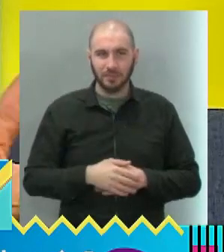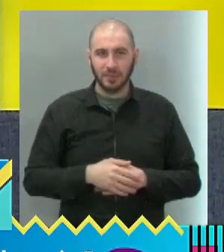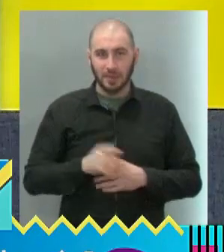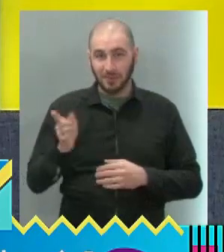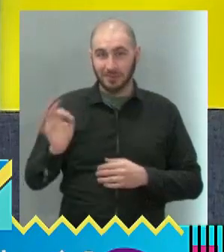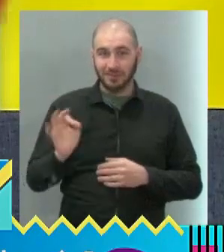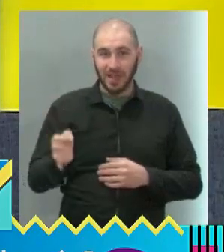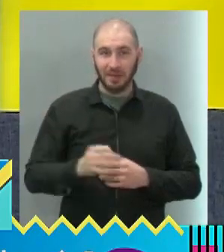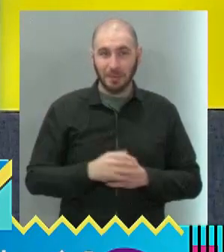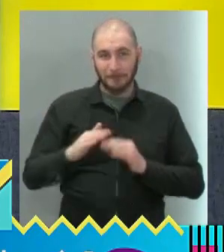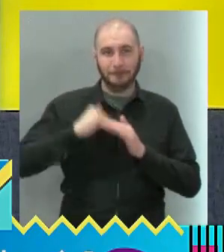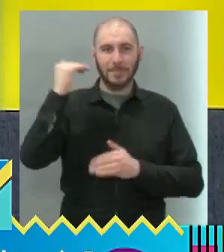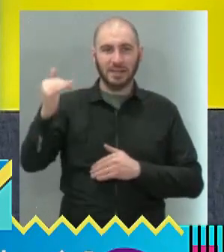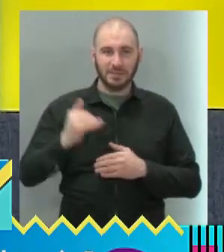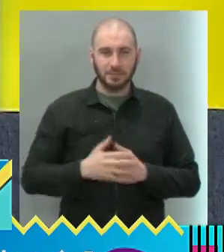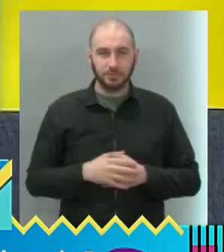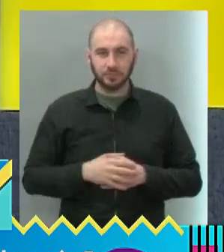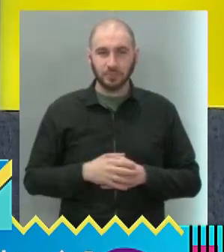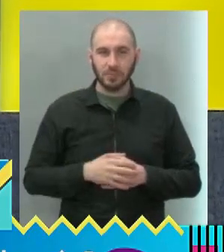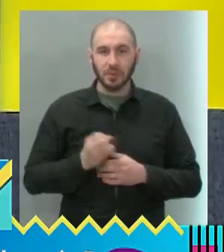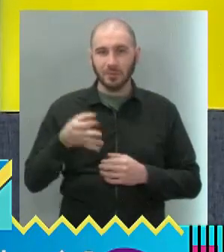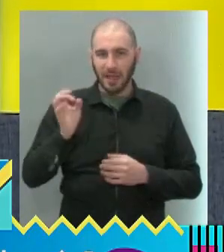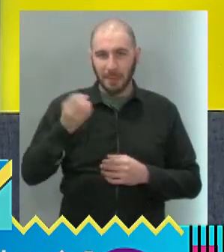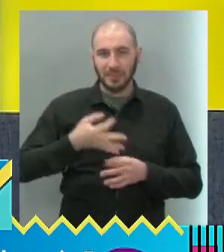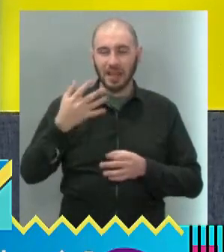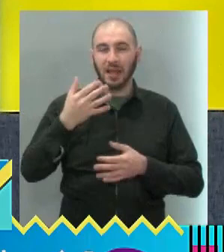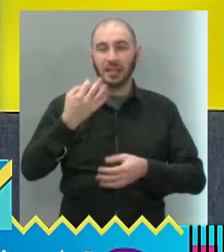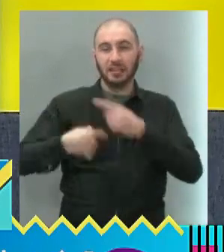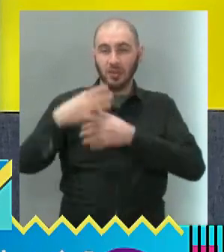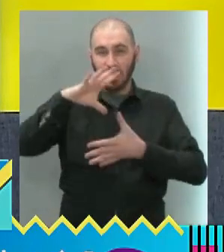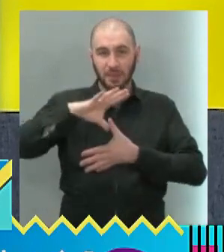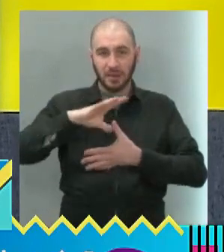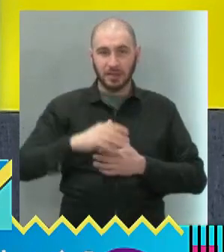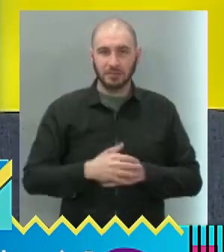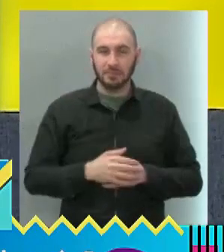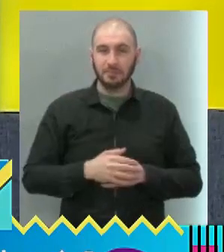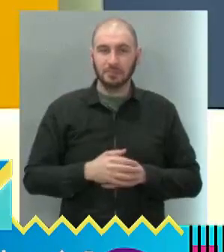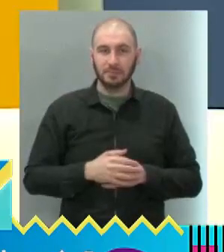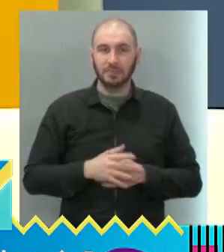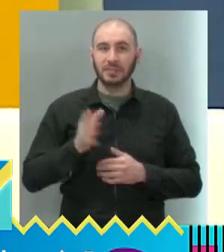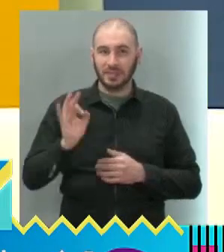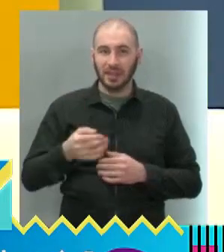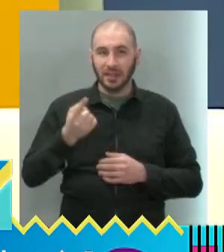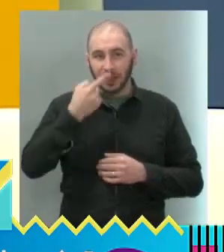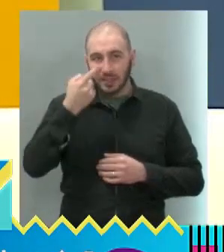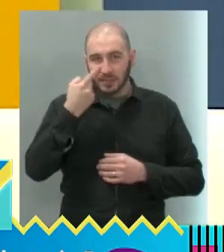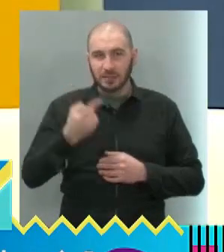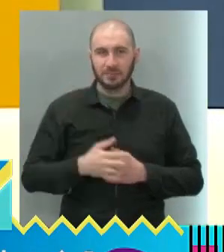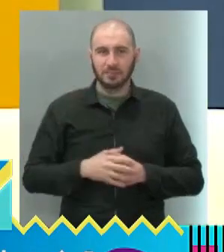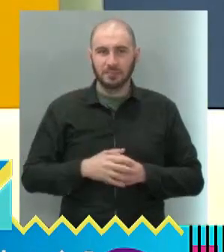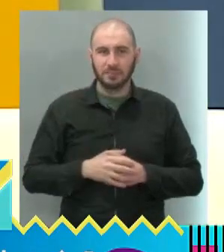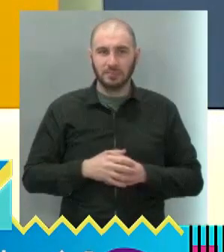sabes también mucho mejor que yo por tu especialidad en historia americana. Sí, en realidad también es